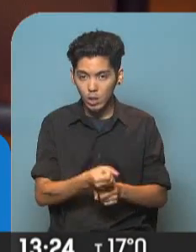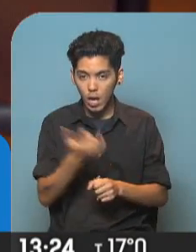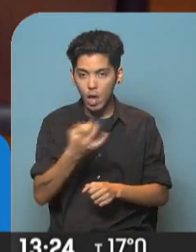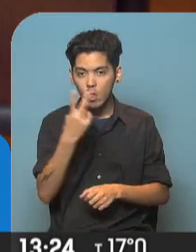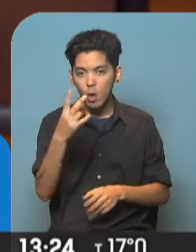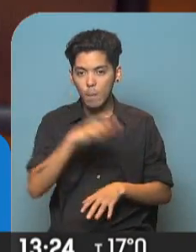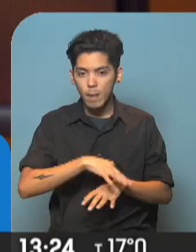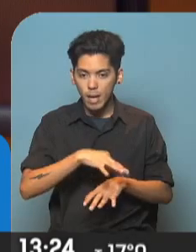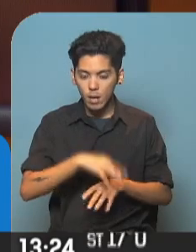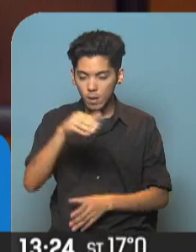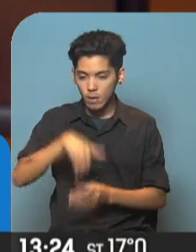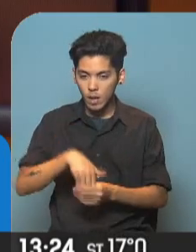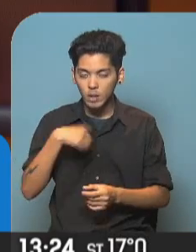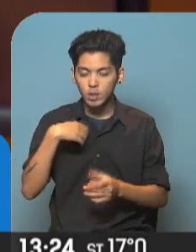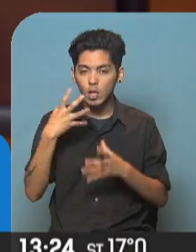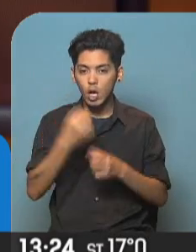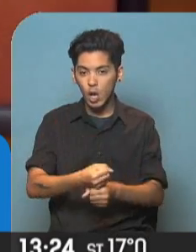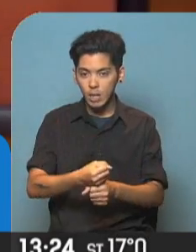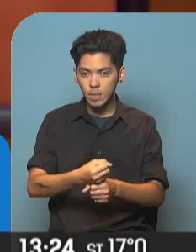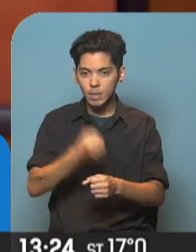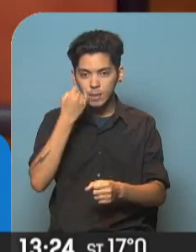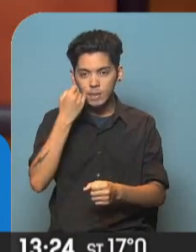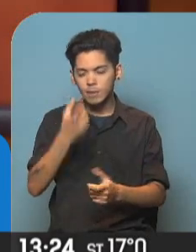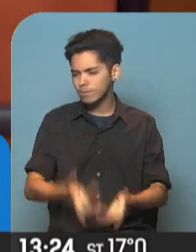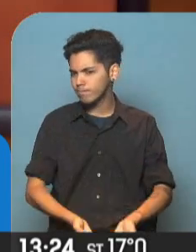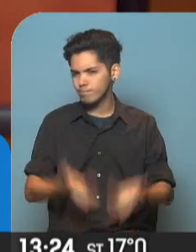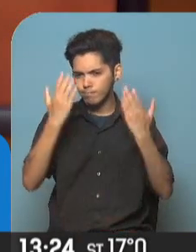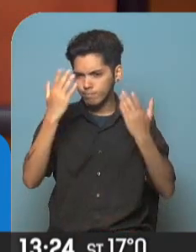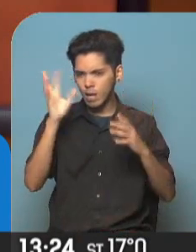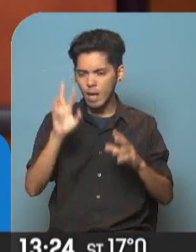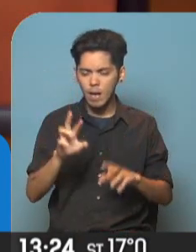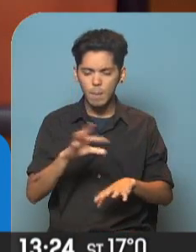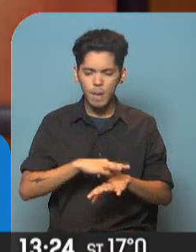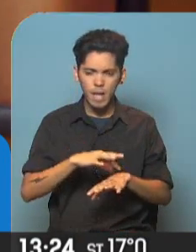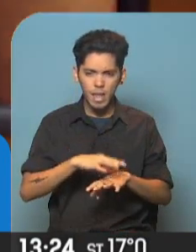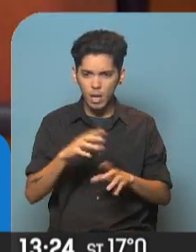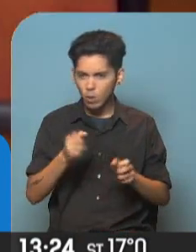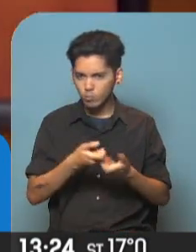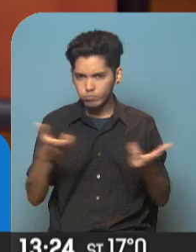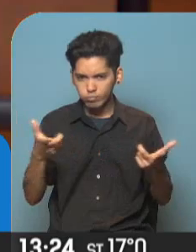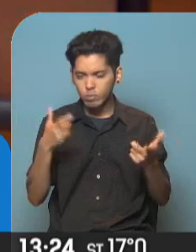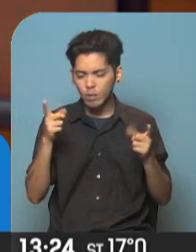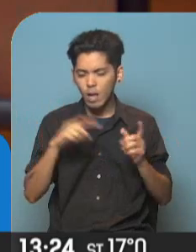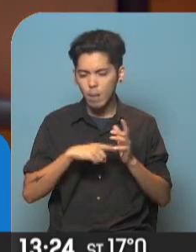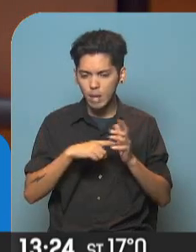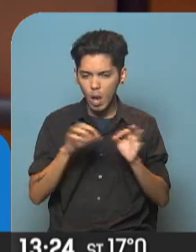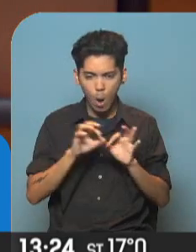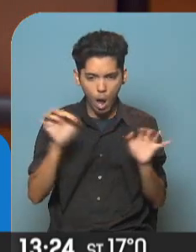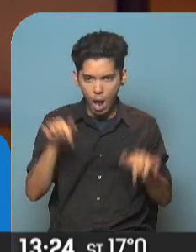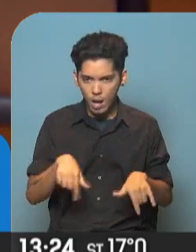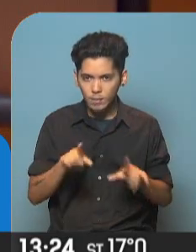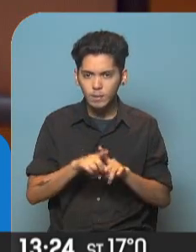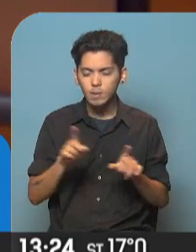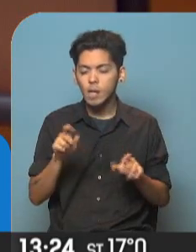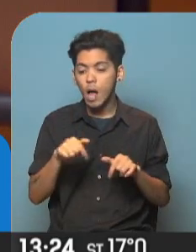2 médicos arriba del colectivo, en la ciudad de La Plata, ¿no? Es altísima la concentración de médicos, igual que en Capital Federal, pero en el interior tenemos